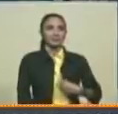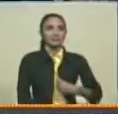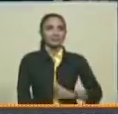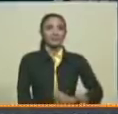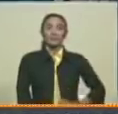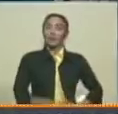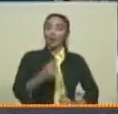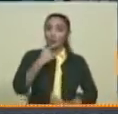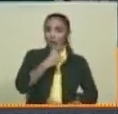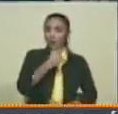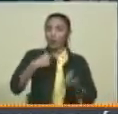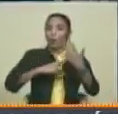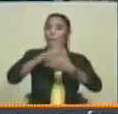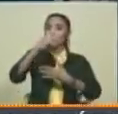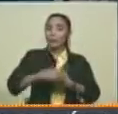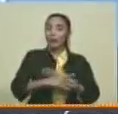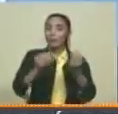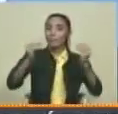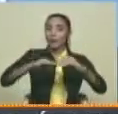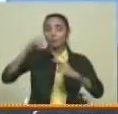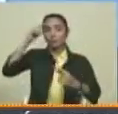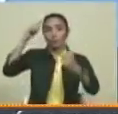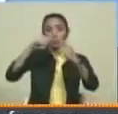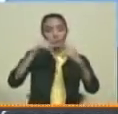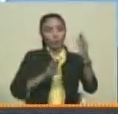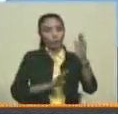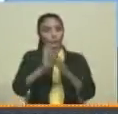de crecimiento objetivo,